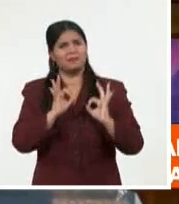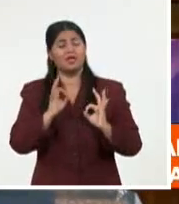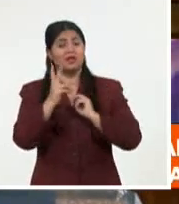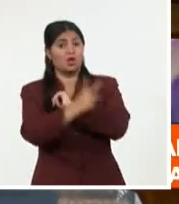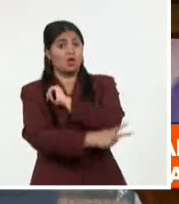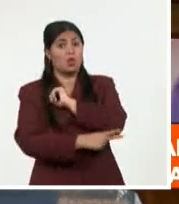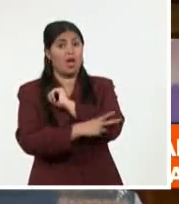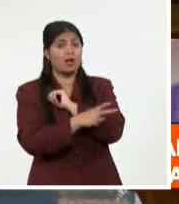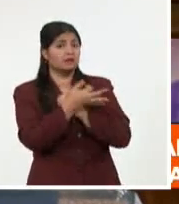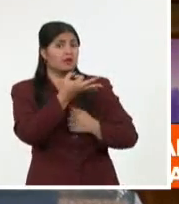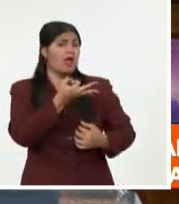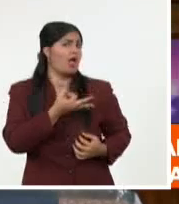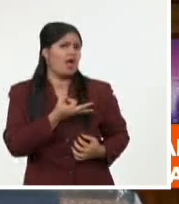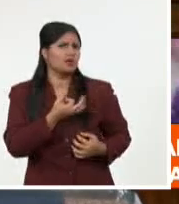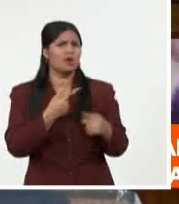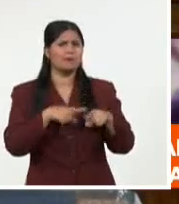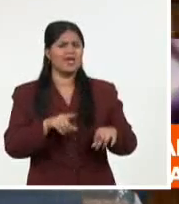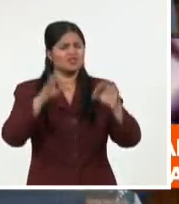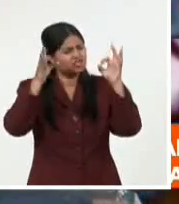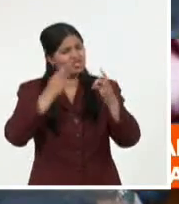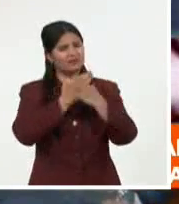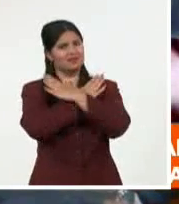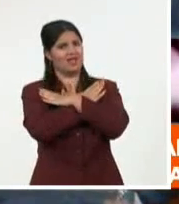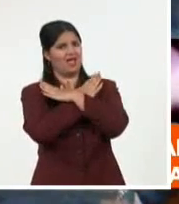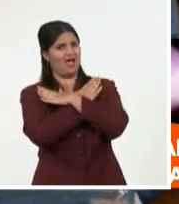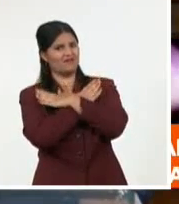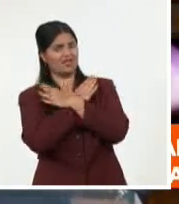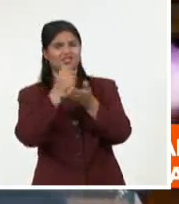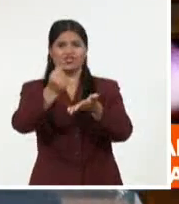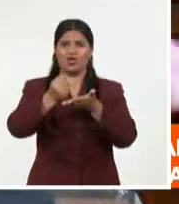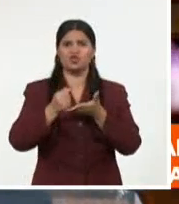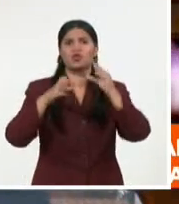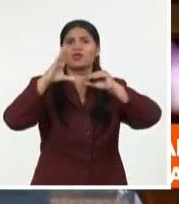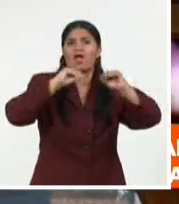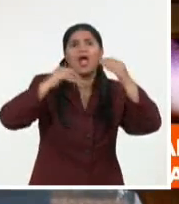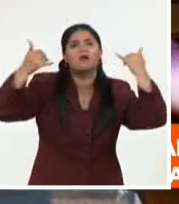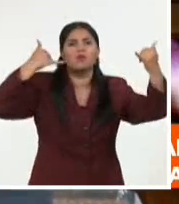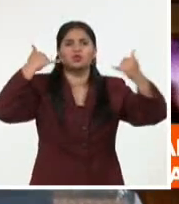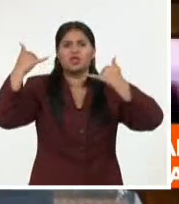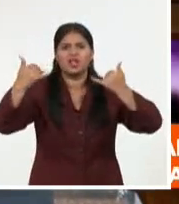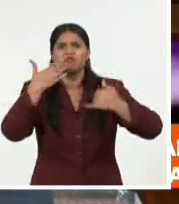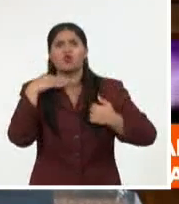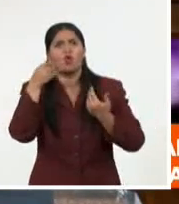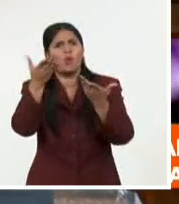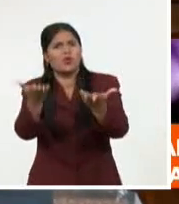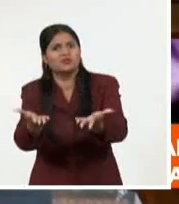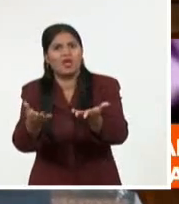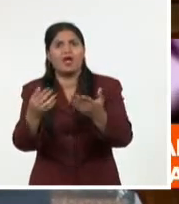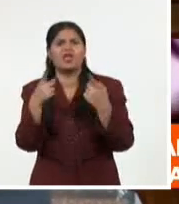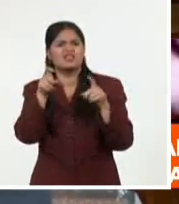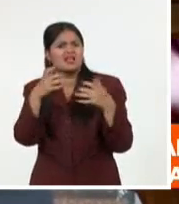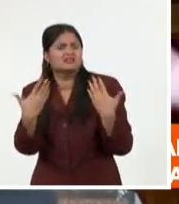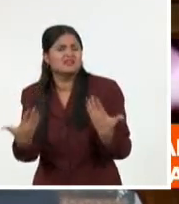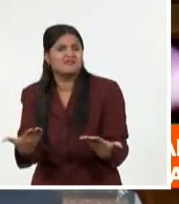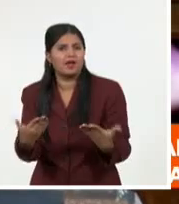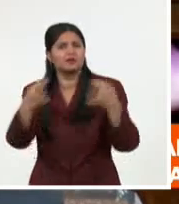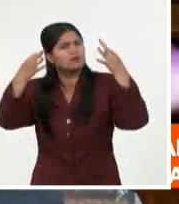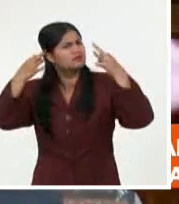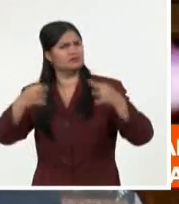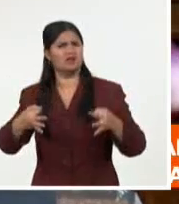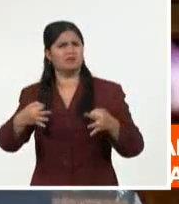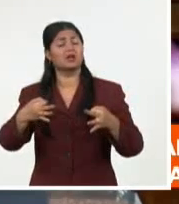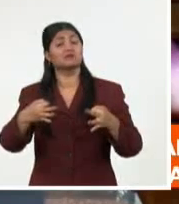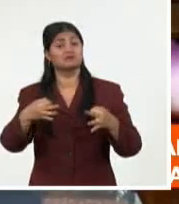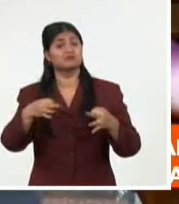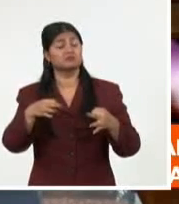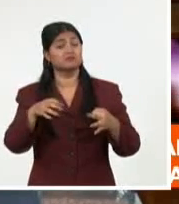nación que continuamente nos abraza con gestos altruistas y generosos. Es por ello que hoy ante